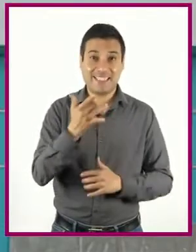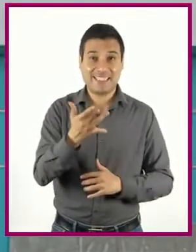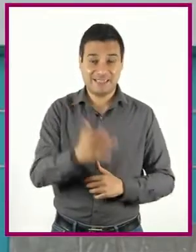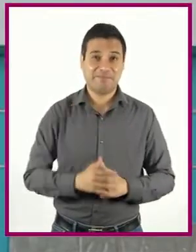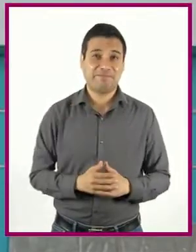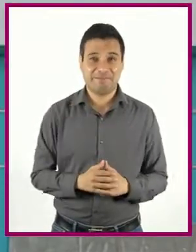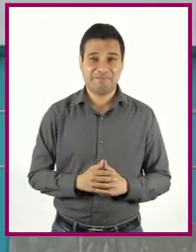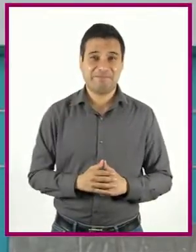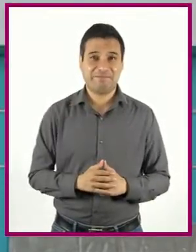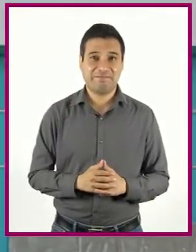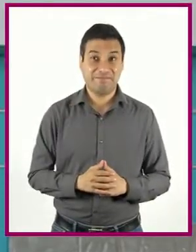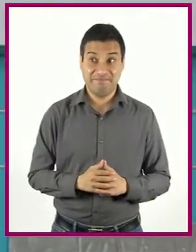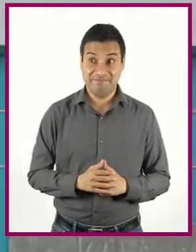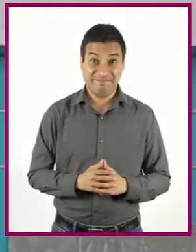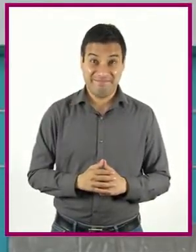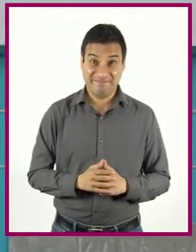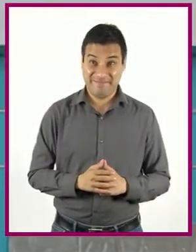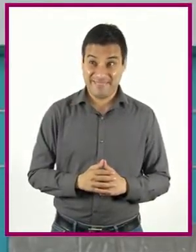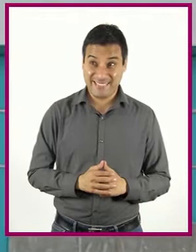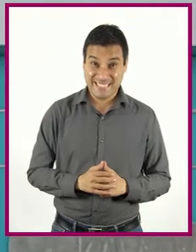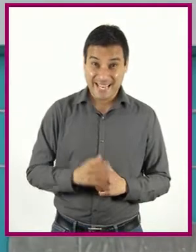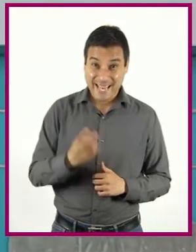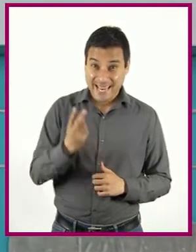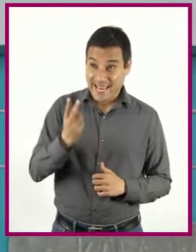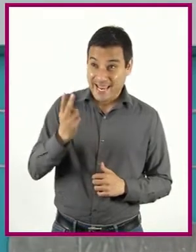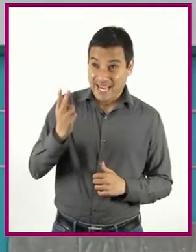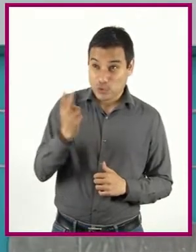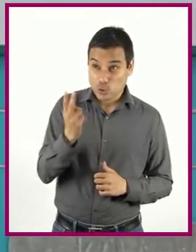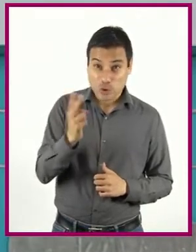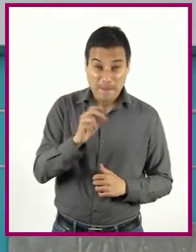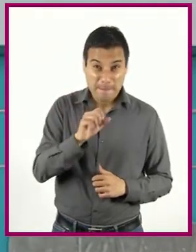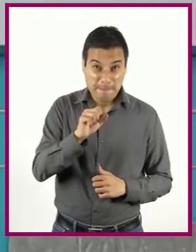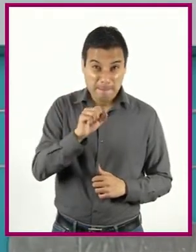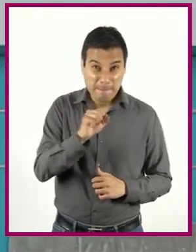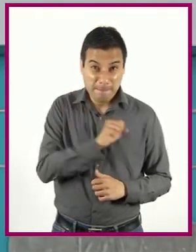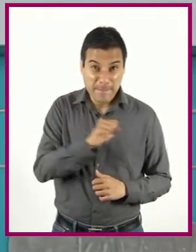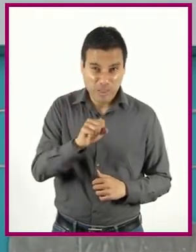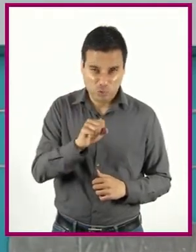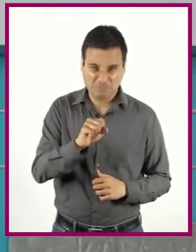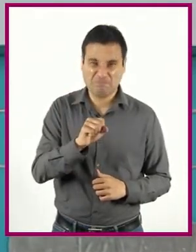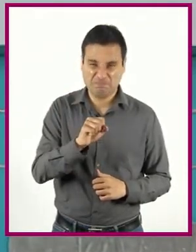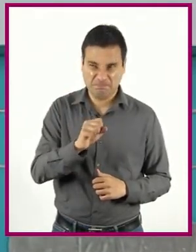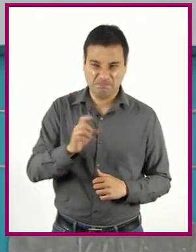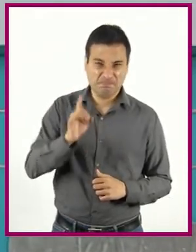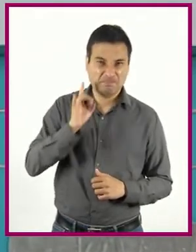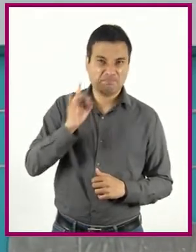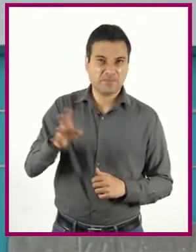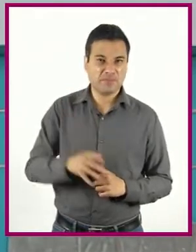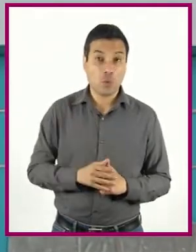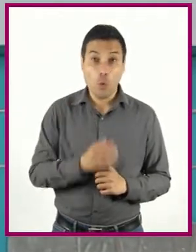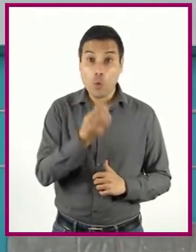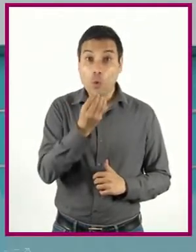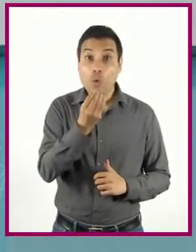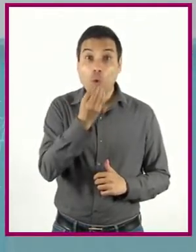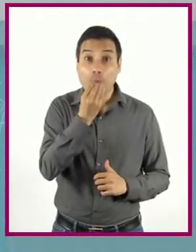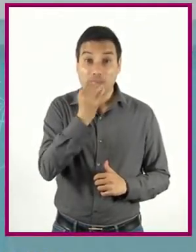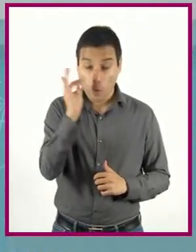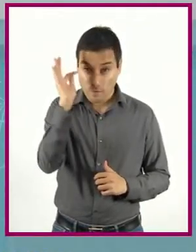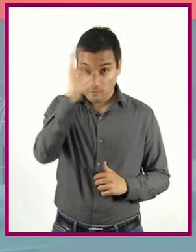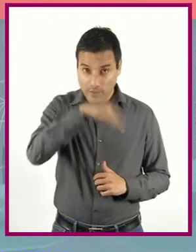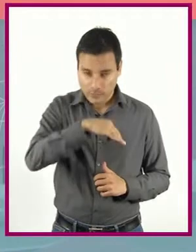Acabaremos con este malvado plan de Don Radioactivo. Identificaremos la adulteración de los alimentos que quiere